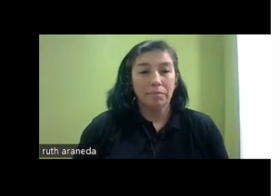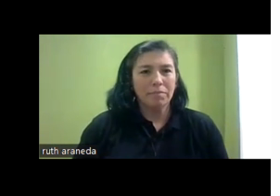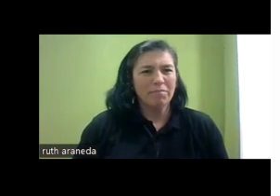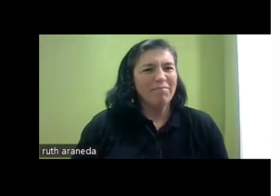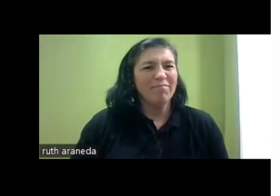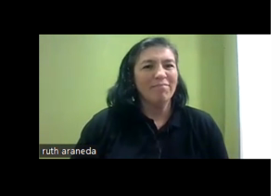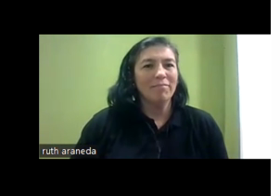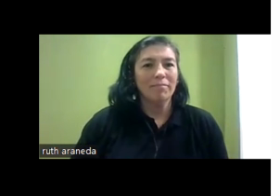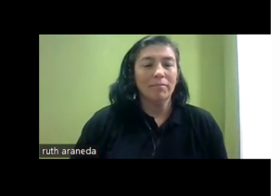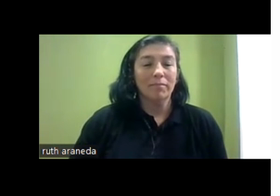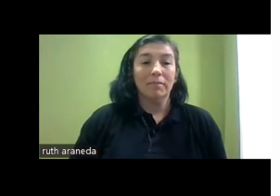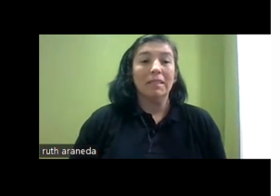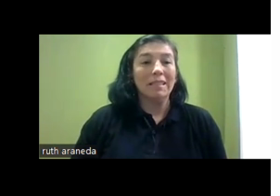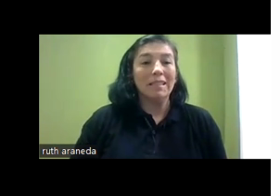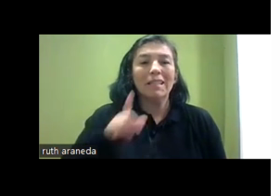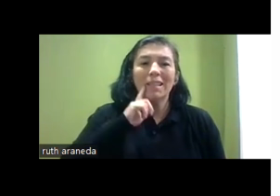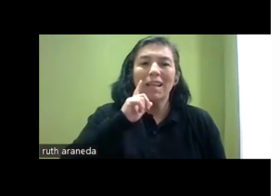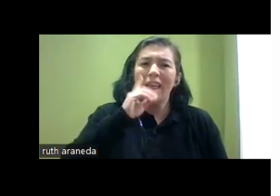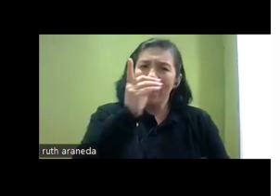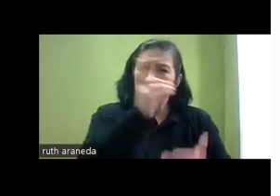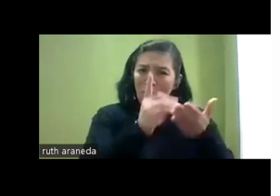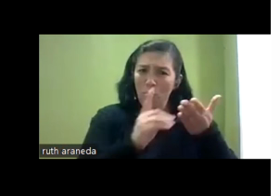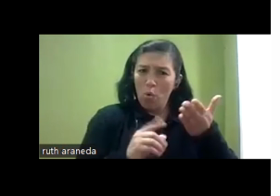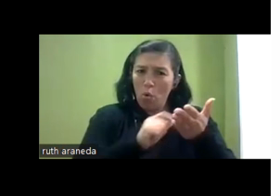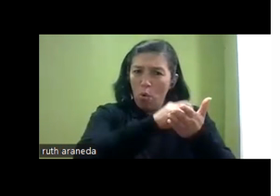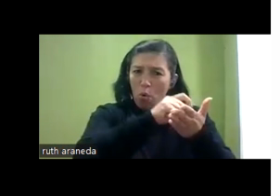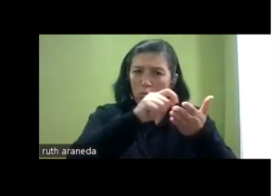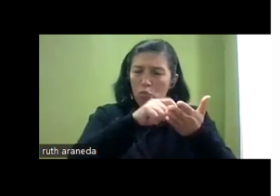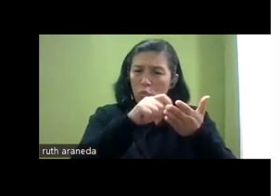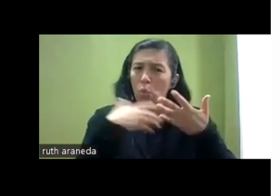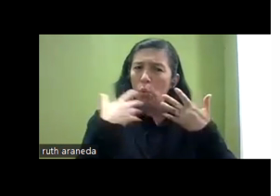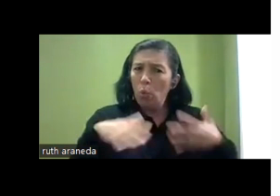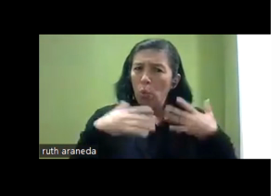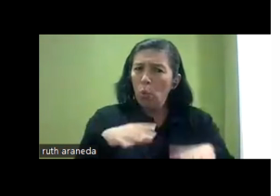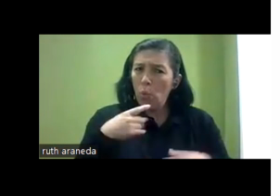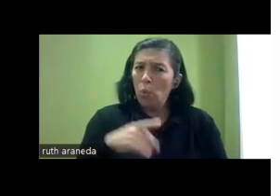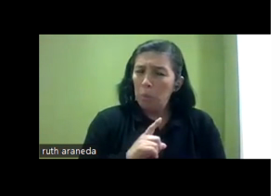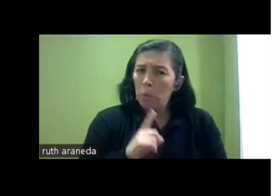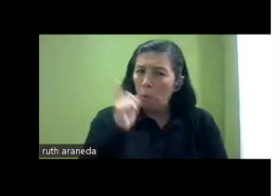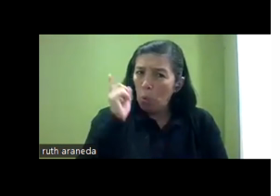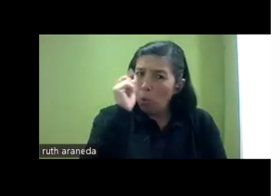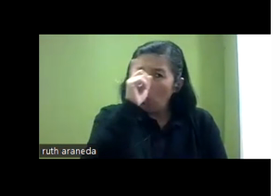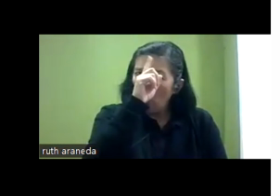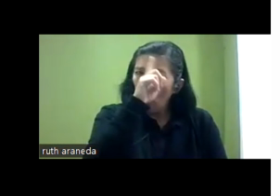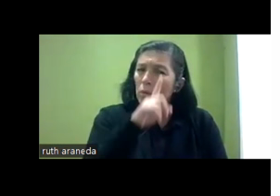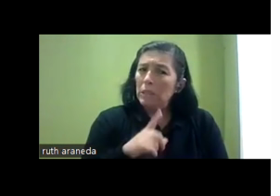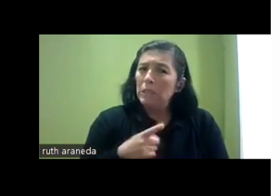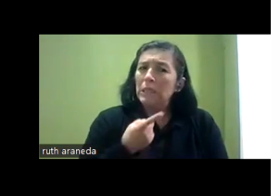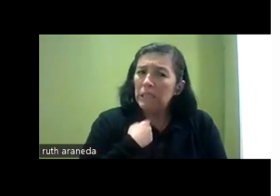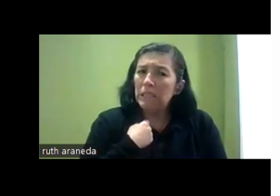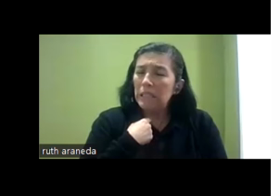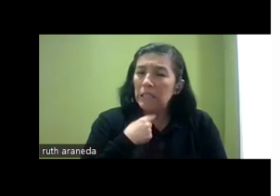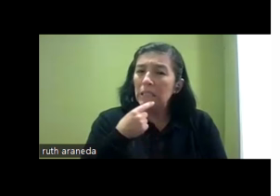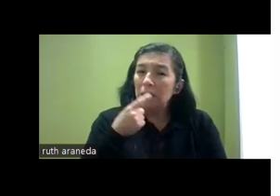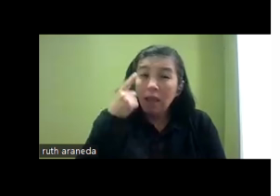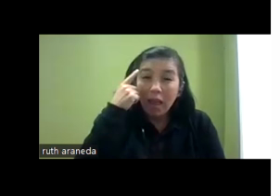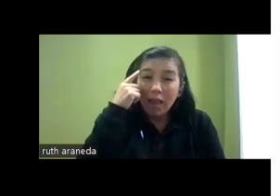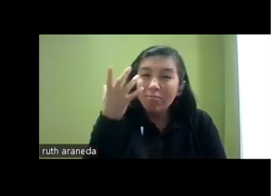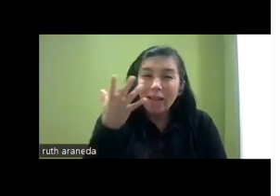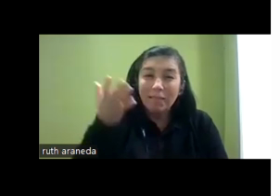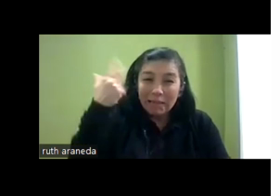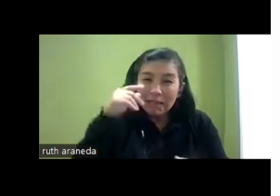incorpora diseños muy, muy densos y muy complicados que dan cuenta de un imaginario, de